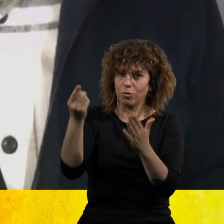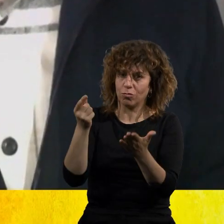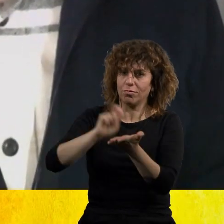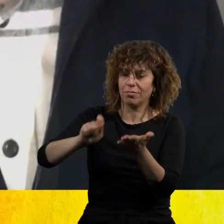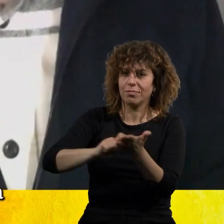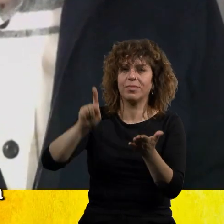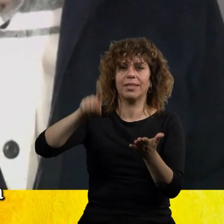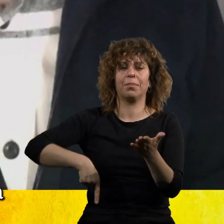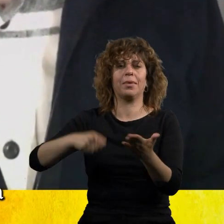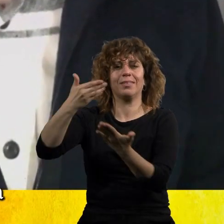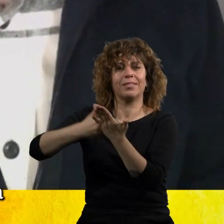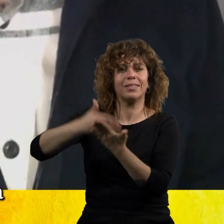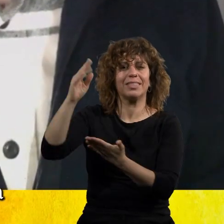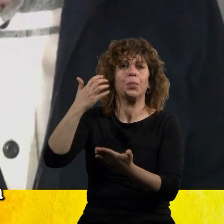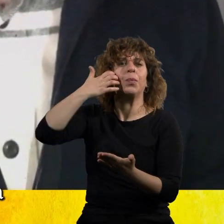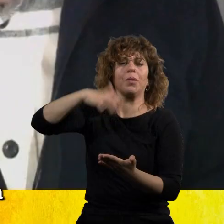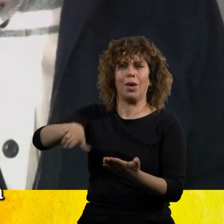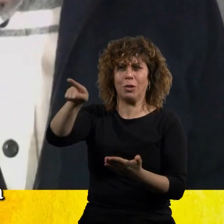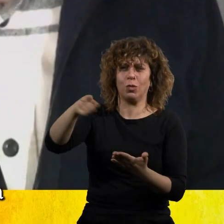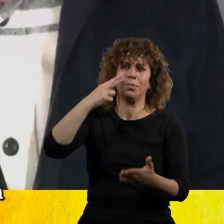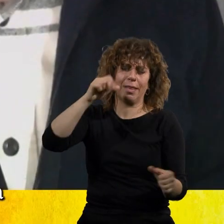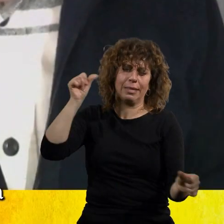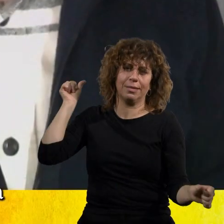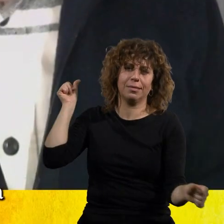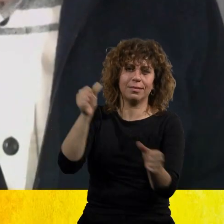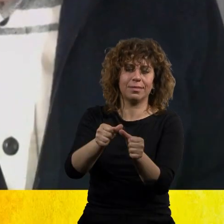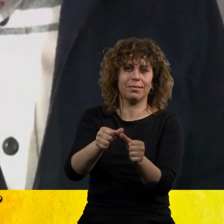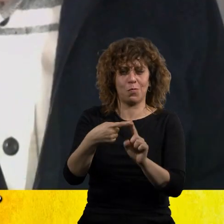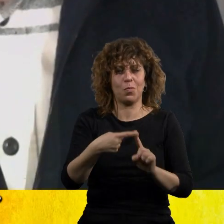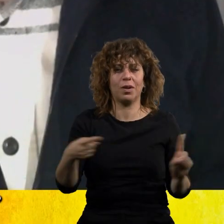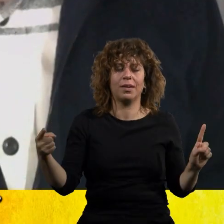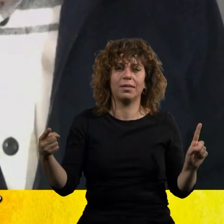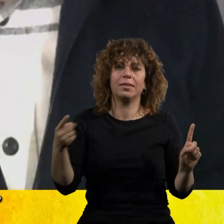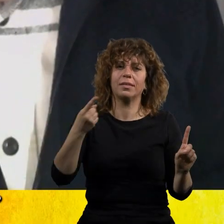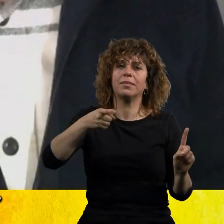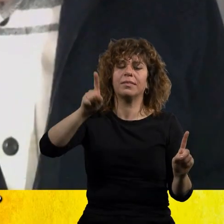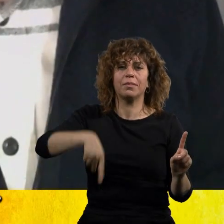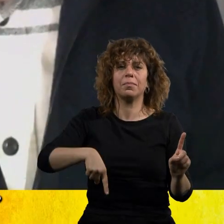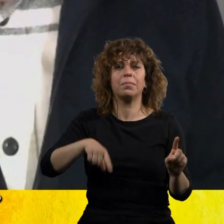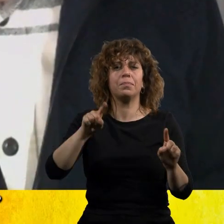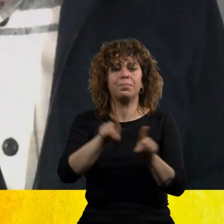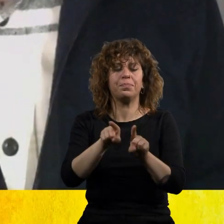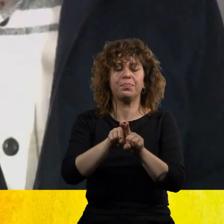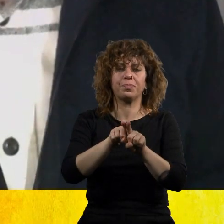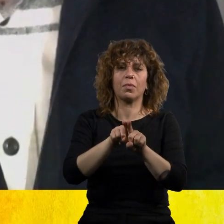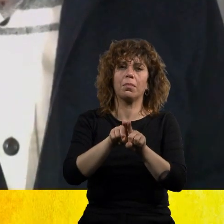Vanguardia, tienes una larga trayectoria y como decía, también no es la primera vez